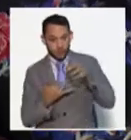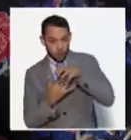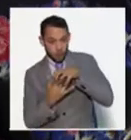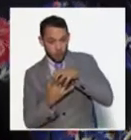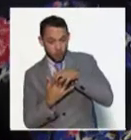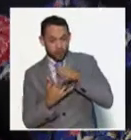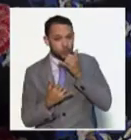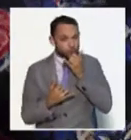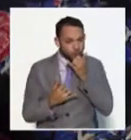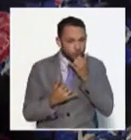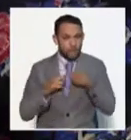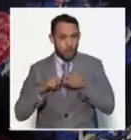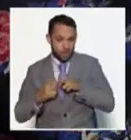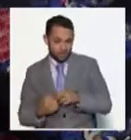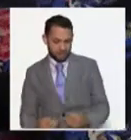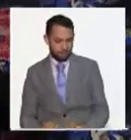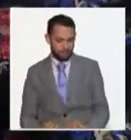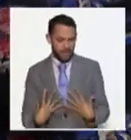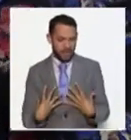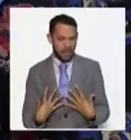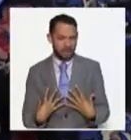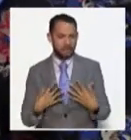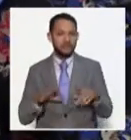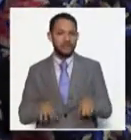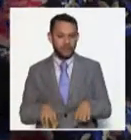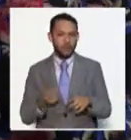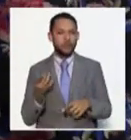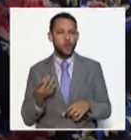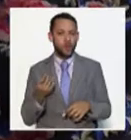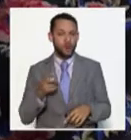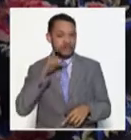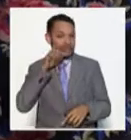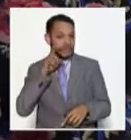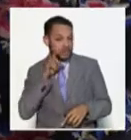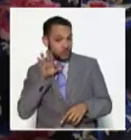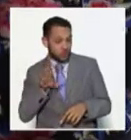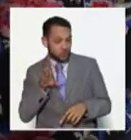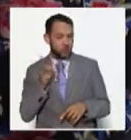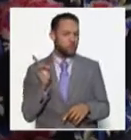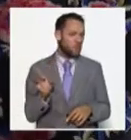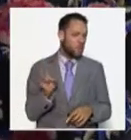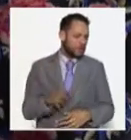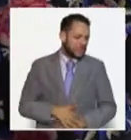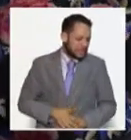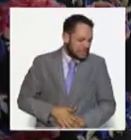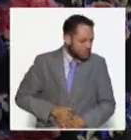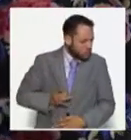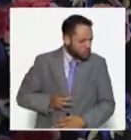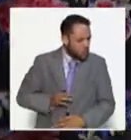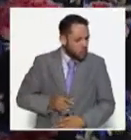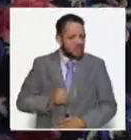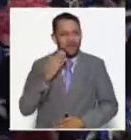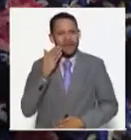puede estar presentando también dolor durante la relación sexual o puede estar presentando síntomas de dolor bajito que es el que mencionan las